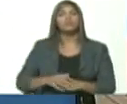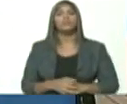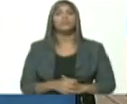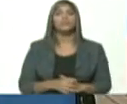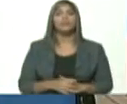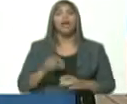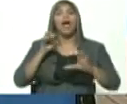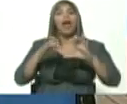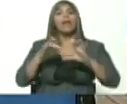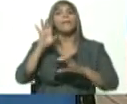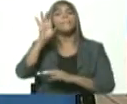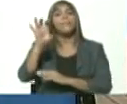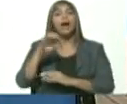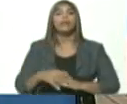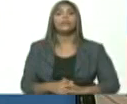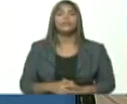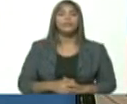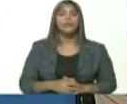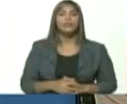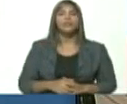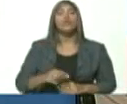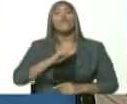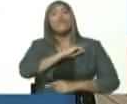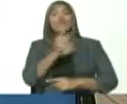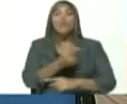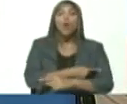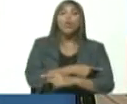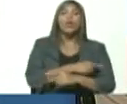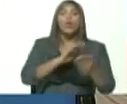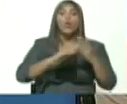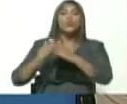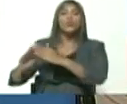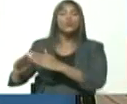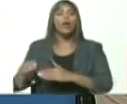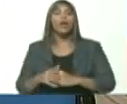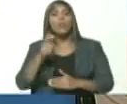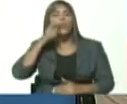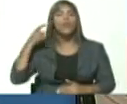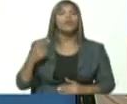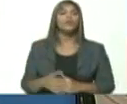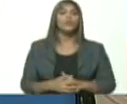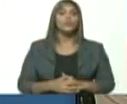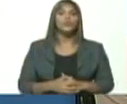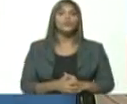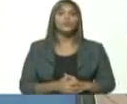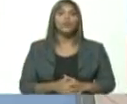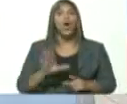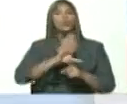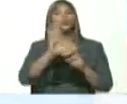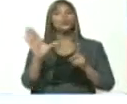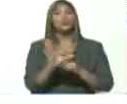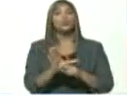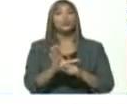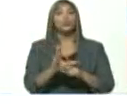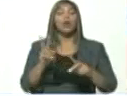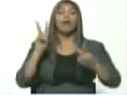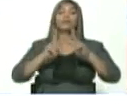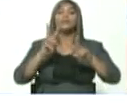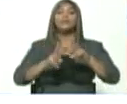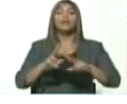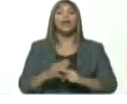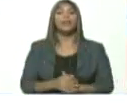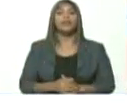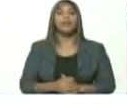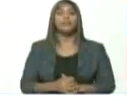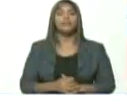carnet de la patria, por el poder comunal y popular, por la cultura, por la vivienda, por